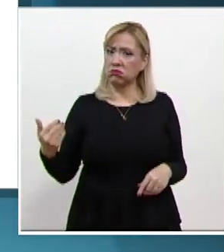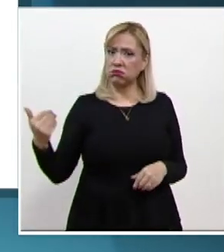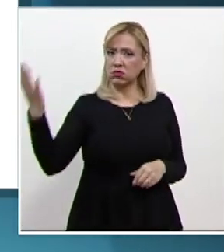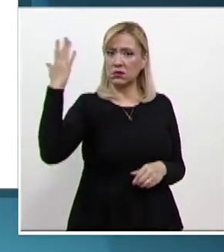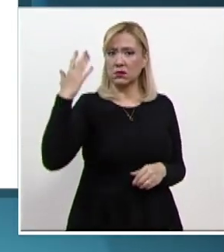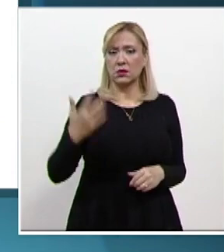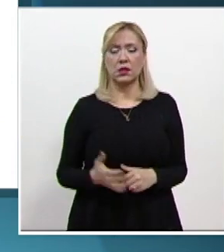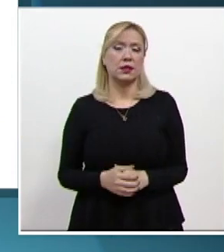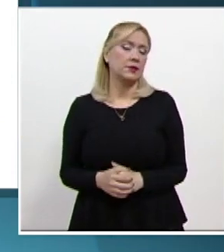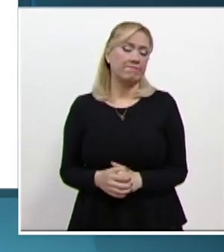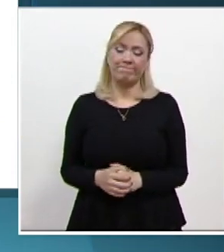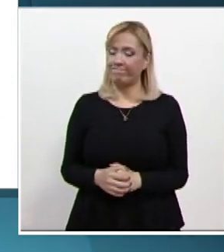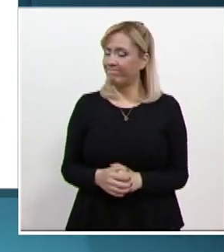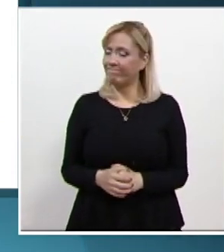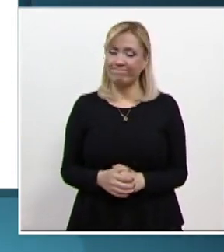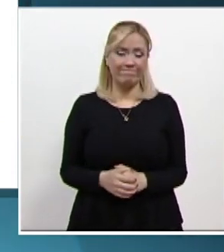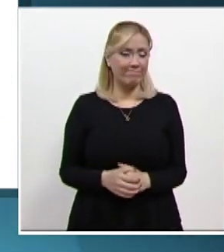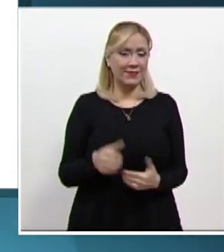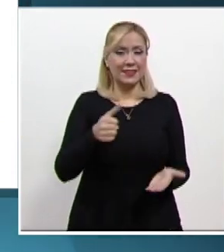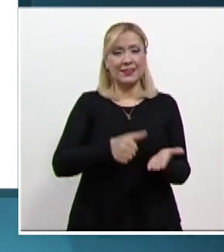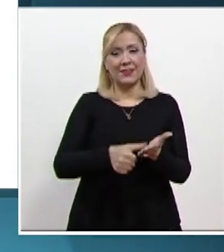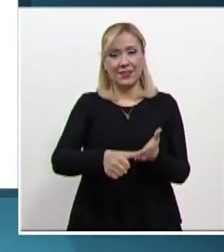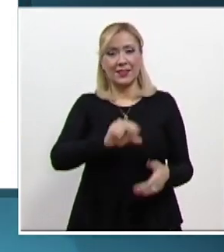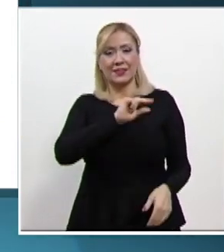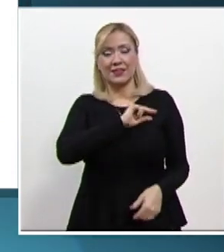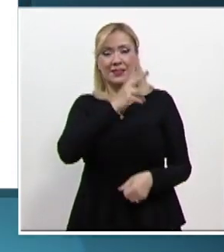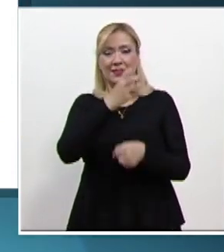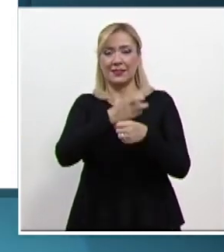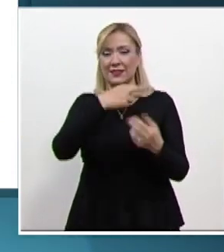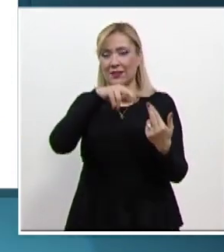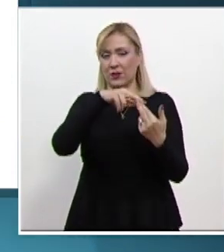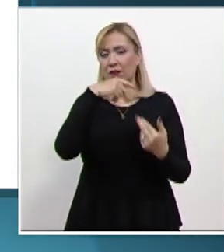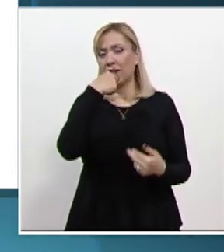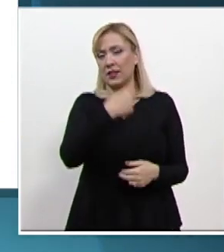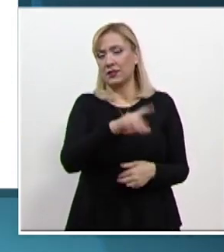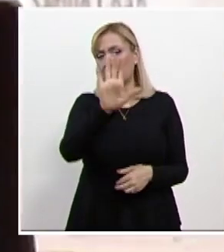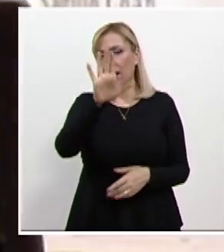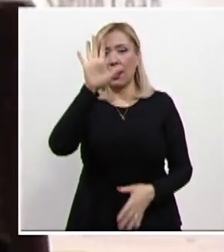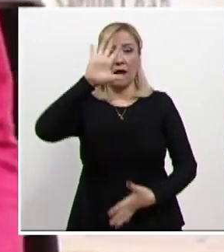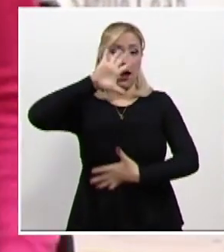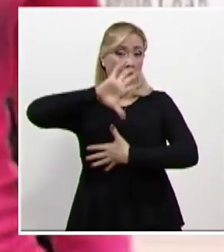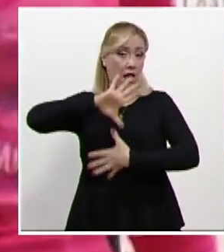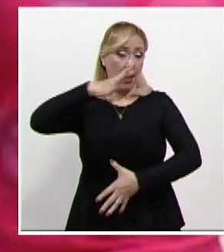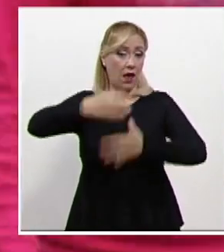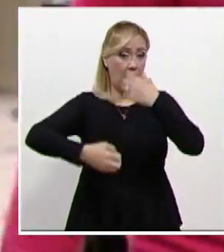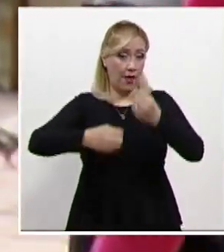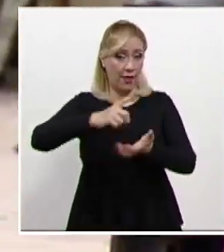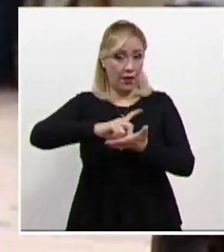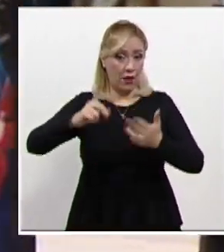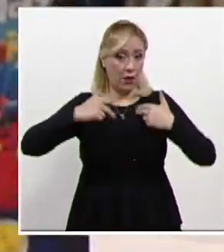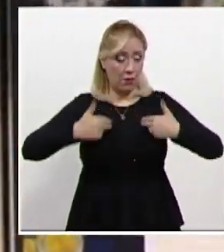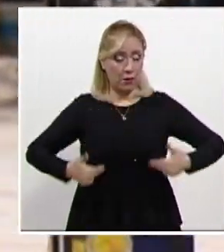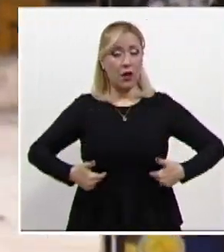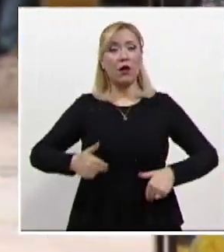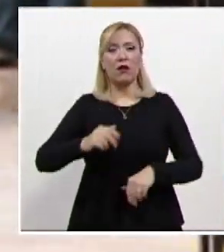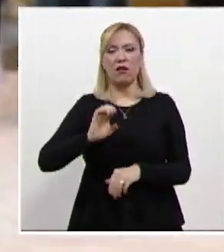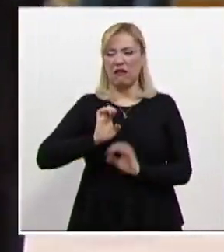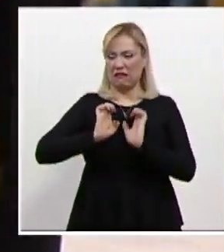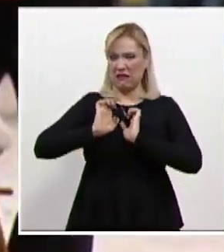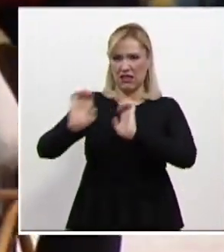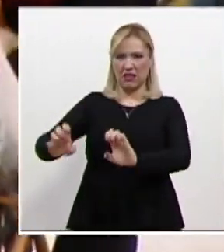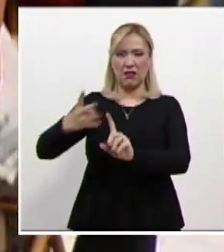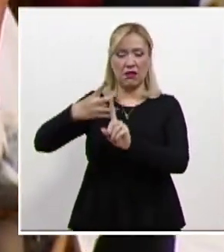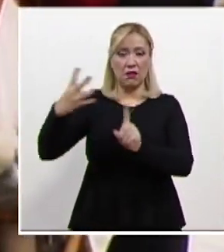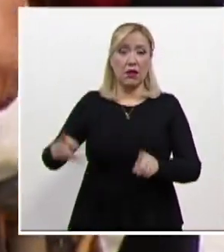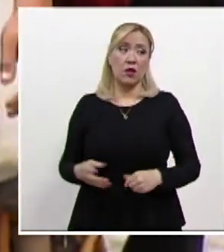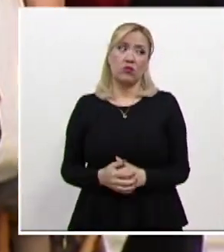tribunal colegiado en materia civil del Tercer Circuito señaló que de acuerdo con la Corte Interamericana de Derechos Humanos, la homofobia puede